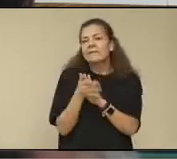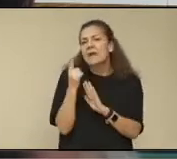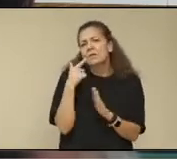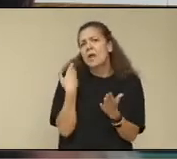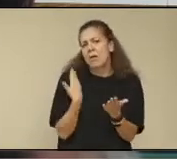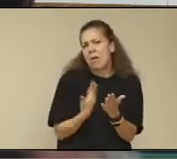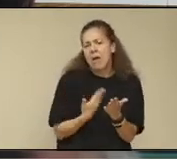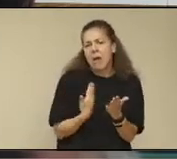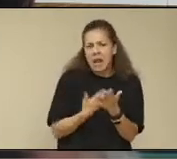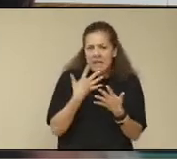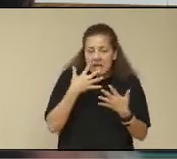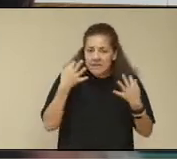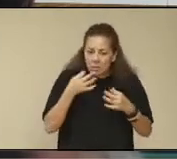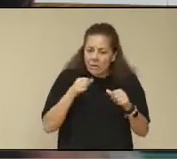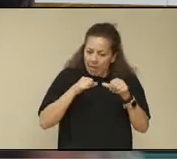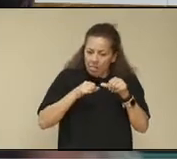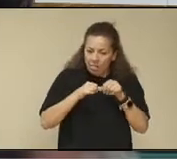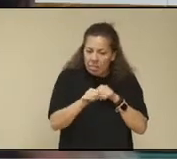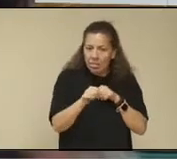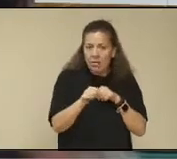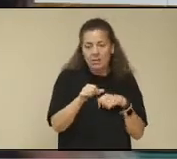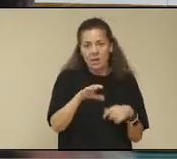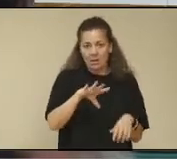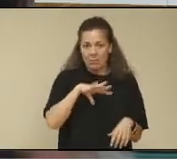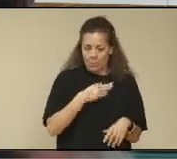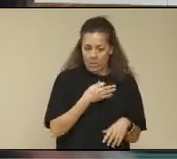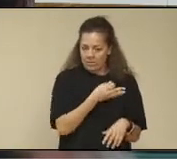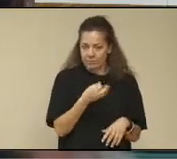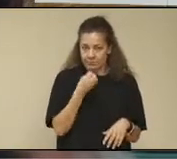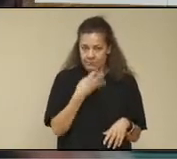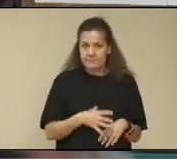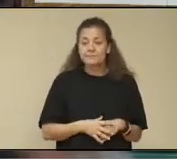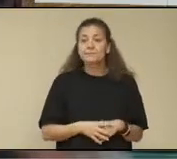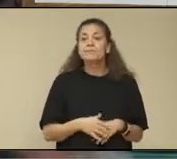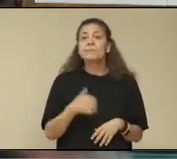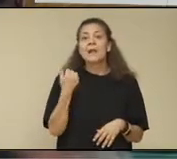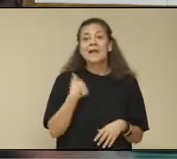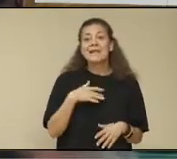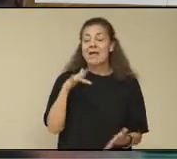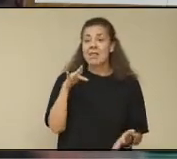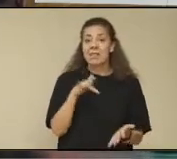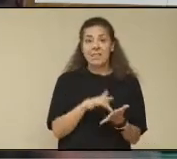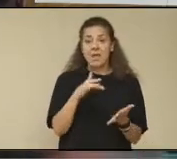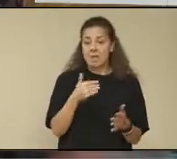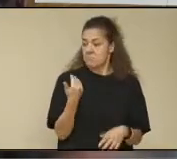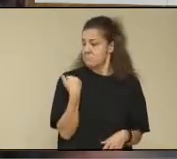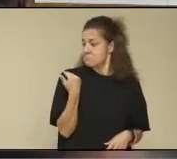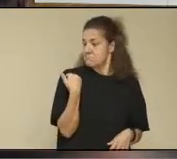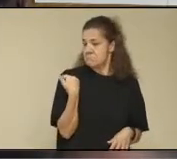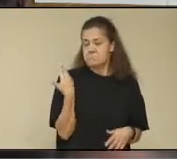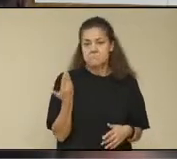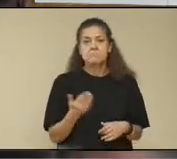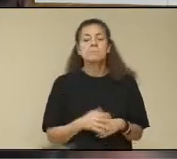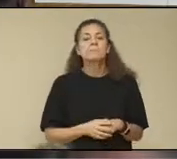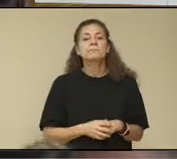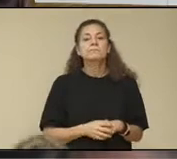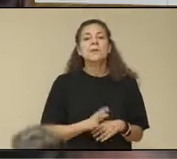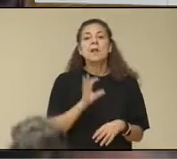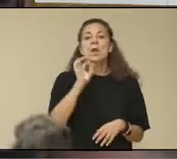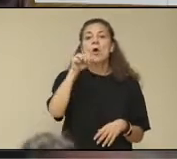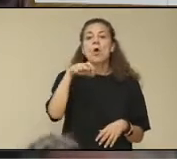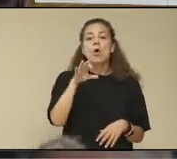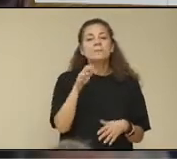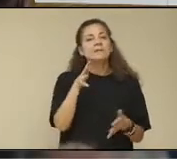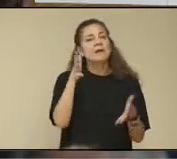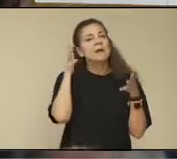cabo de los años de que pueda ser utilizado. Y llegamos al día de hace unos días, que la OMS